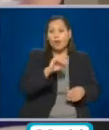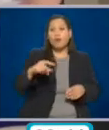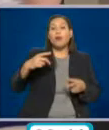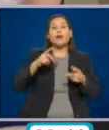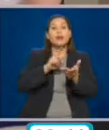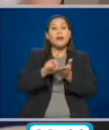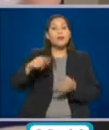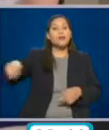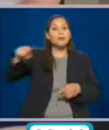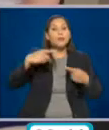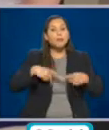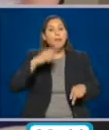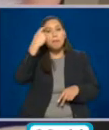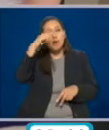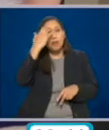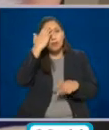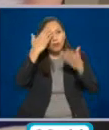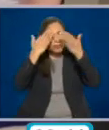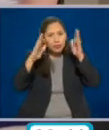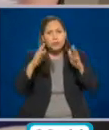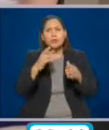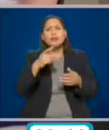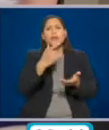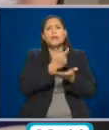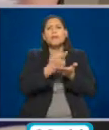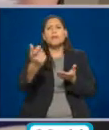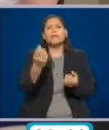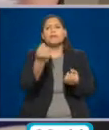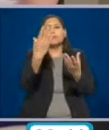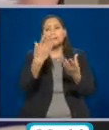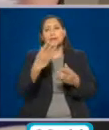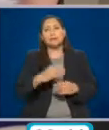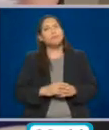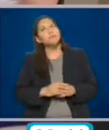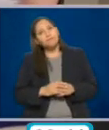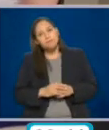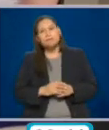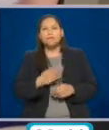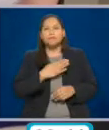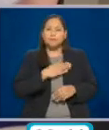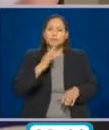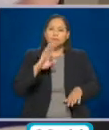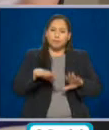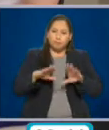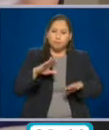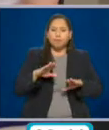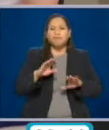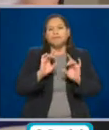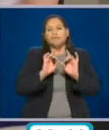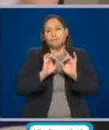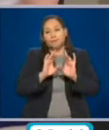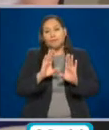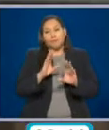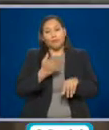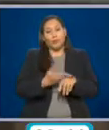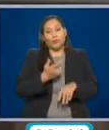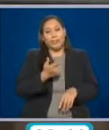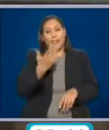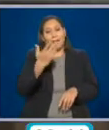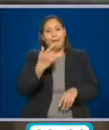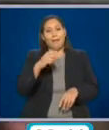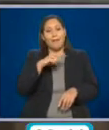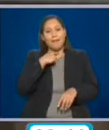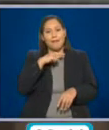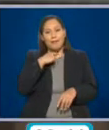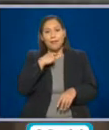sociedad a saber. ¿Y qué costo tiene? Bueno, estos servicios a veces resultan bastante caros,